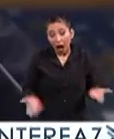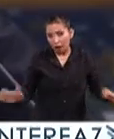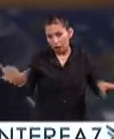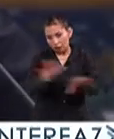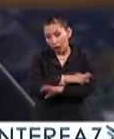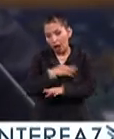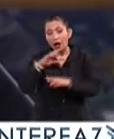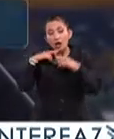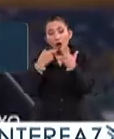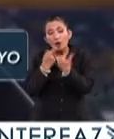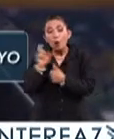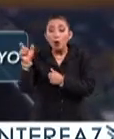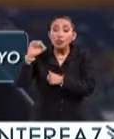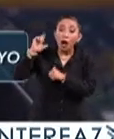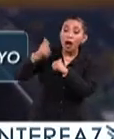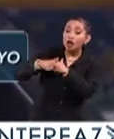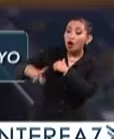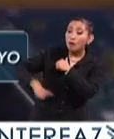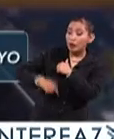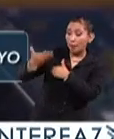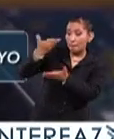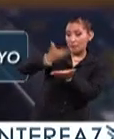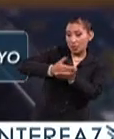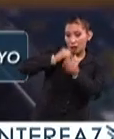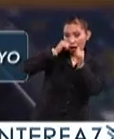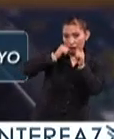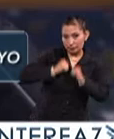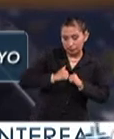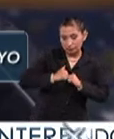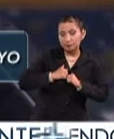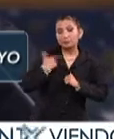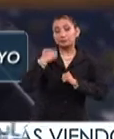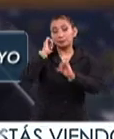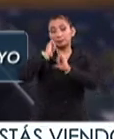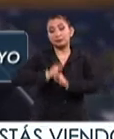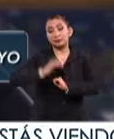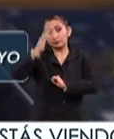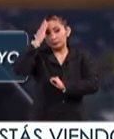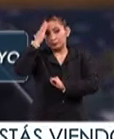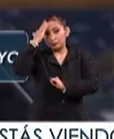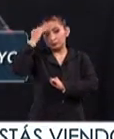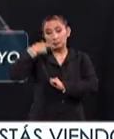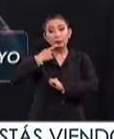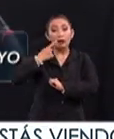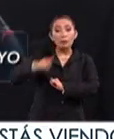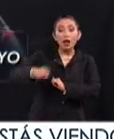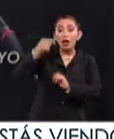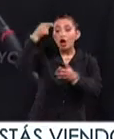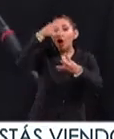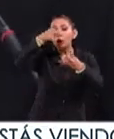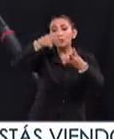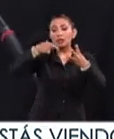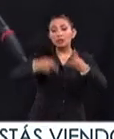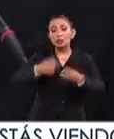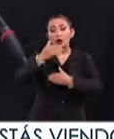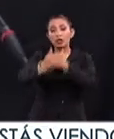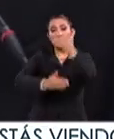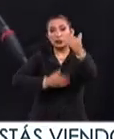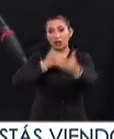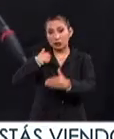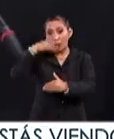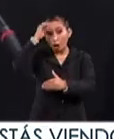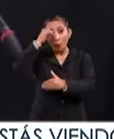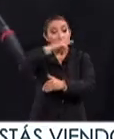Actualmente sesiona solo cuando algún estado solicita su atención. El encargado de velar por el cumplimiento de los objetivos de desarrollo